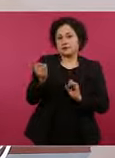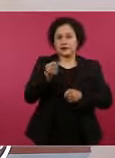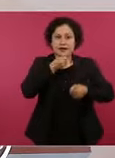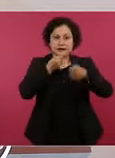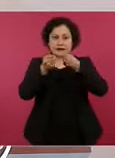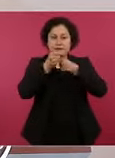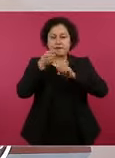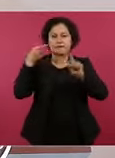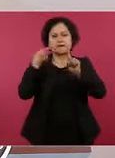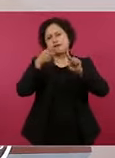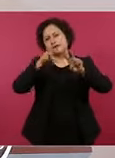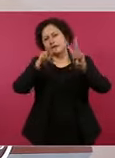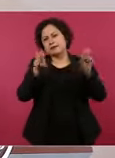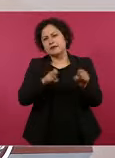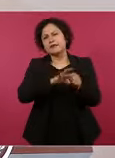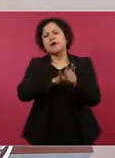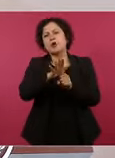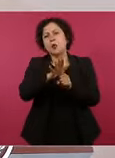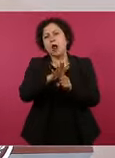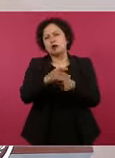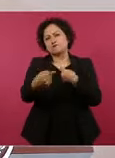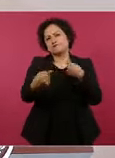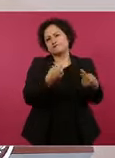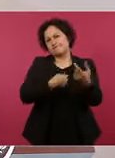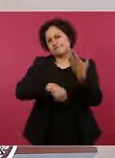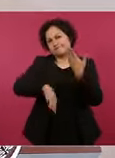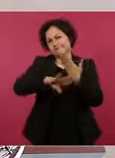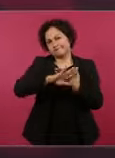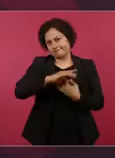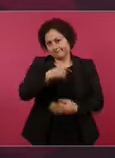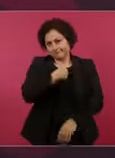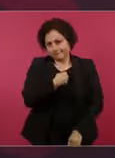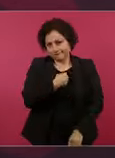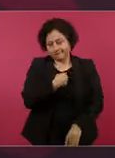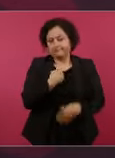en el contexto,